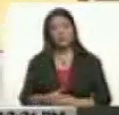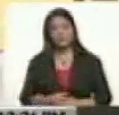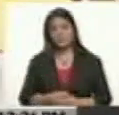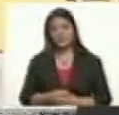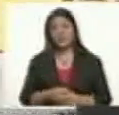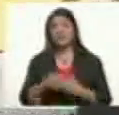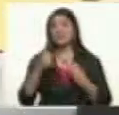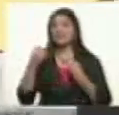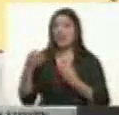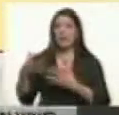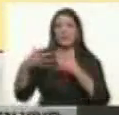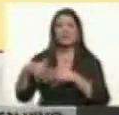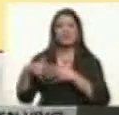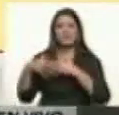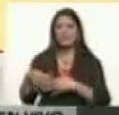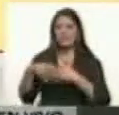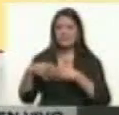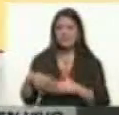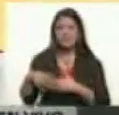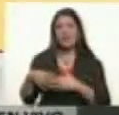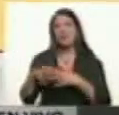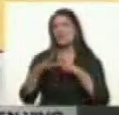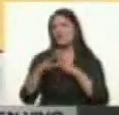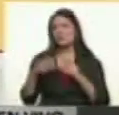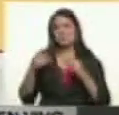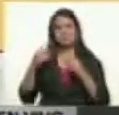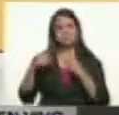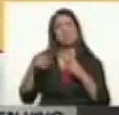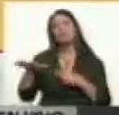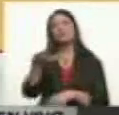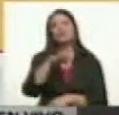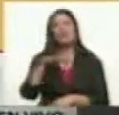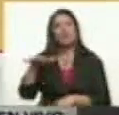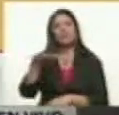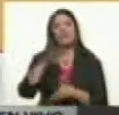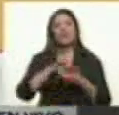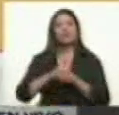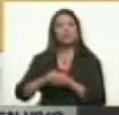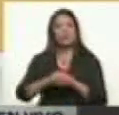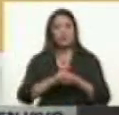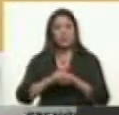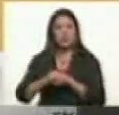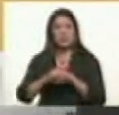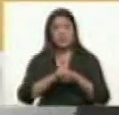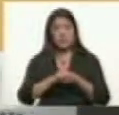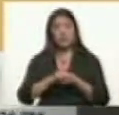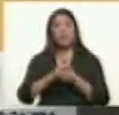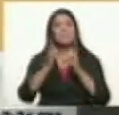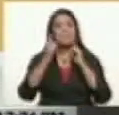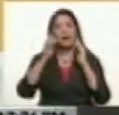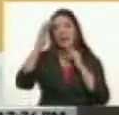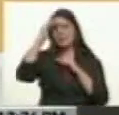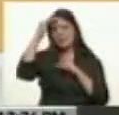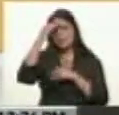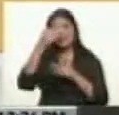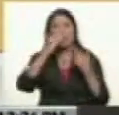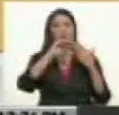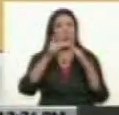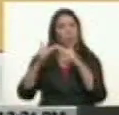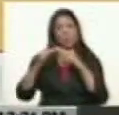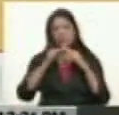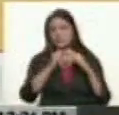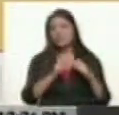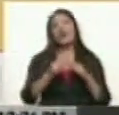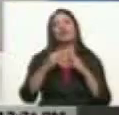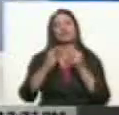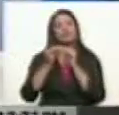una planta de mortero húmedo en el estado Trujillo para atender los corredores y profundizar